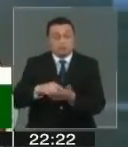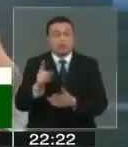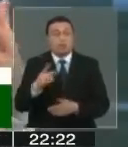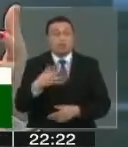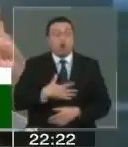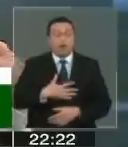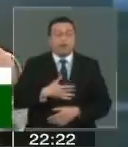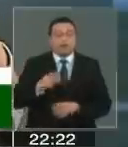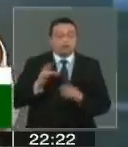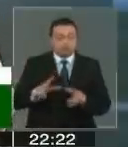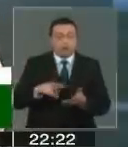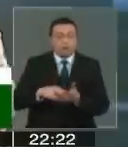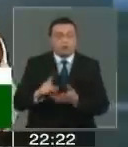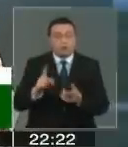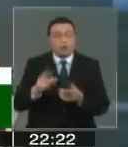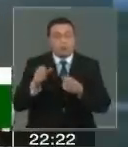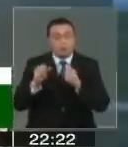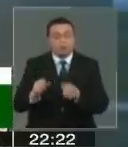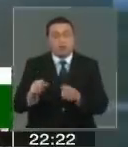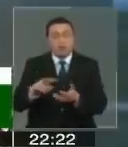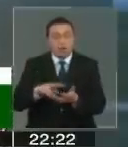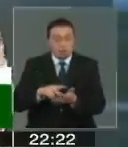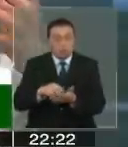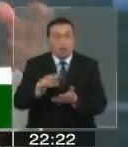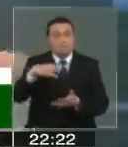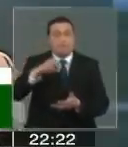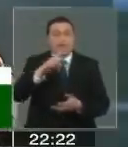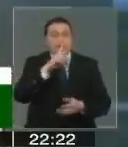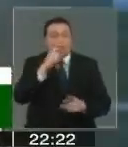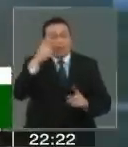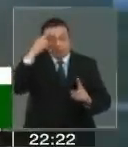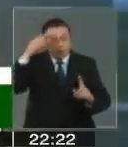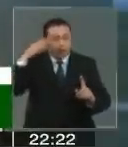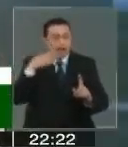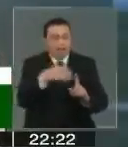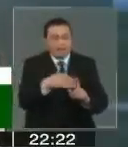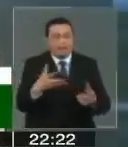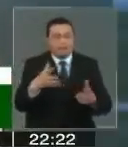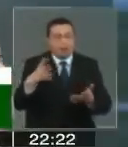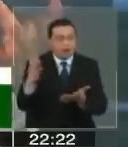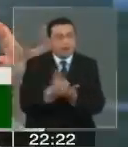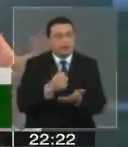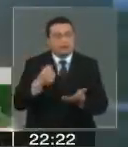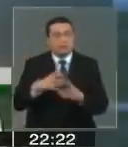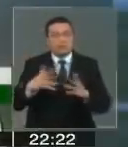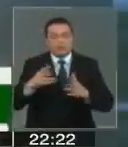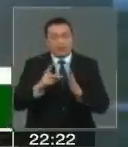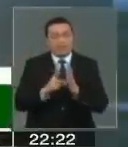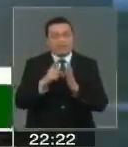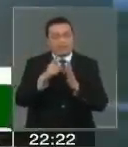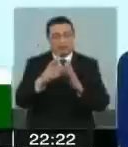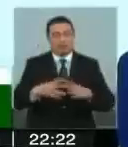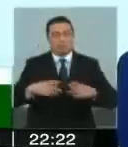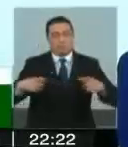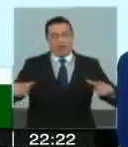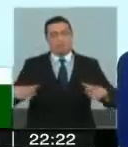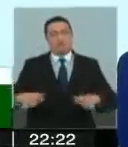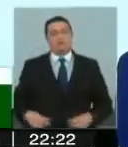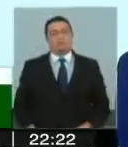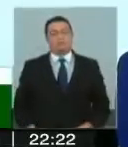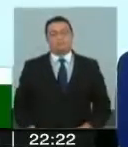porque uno quiere que camine, sino que para que pueda cumplir una meta, un objetivo, para que sea un poco más rico ese desarrollo.